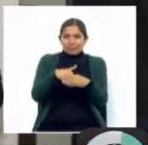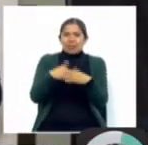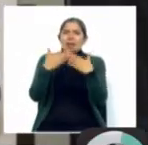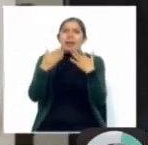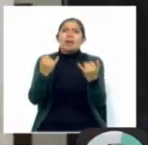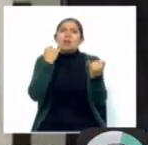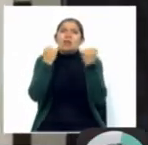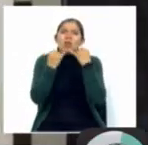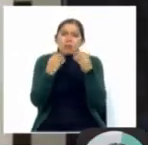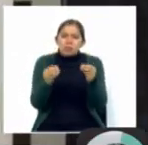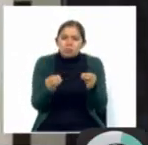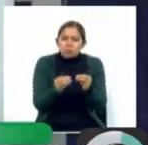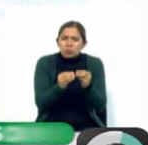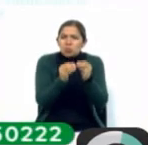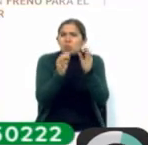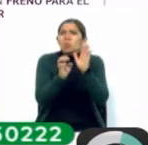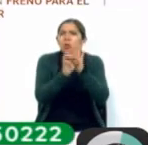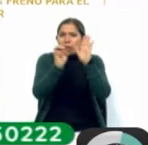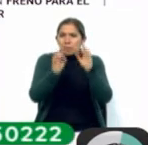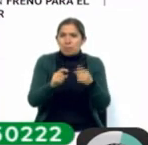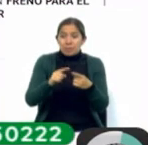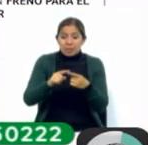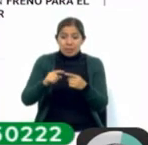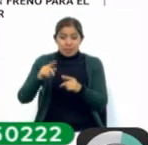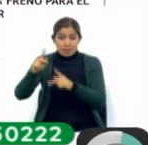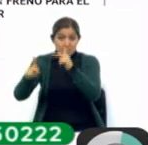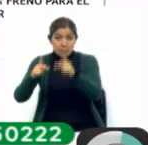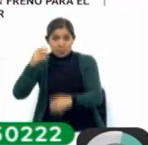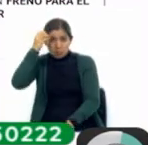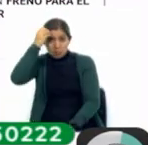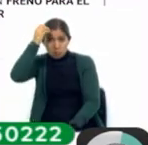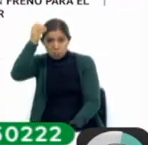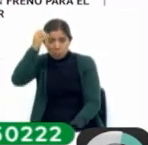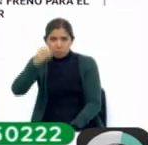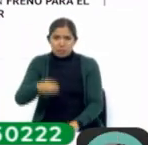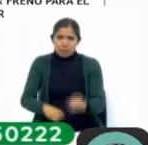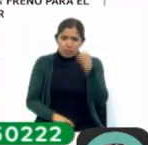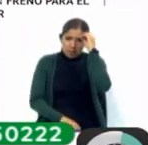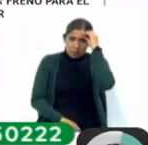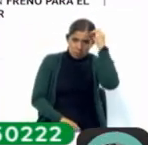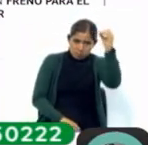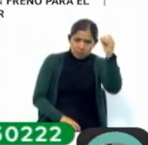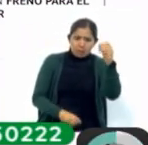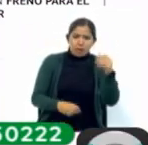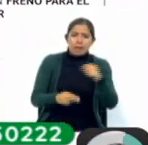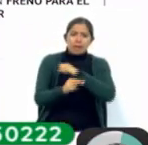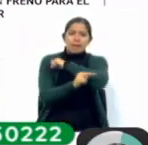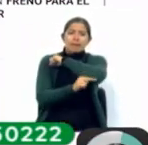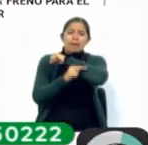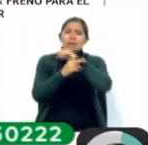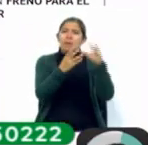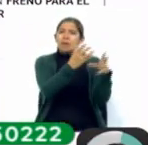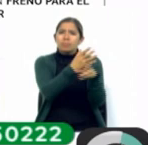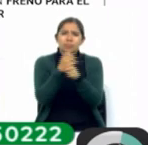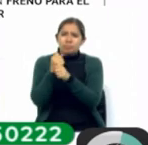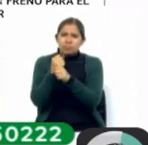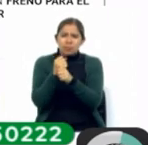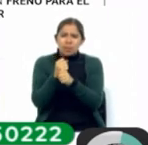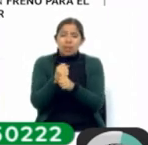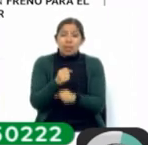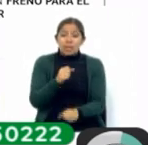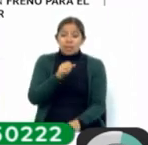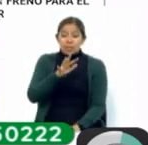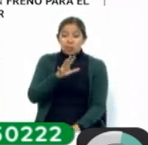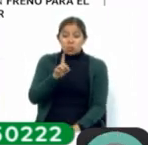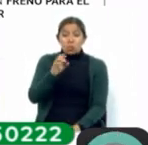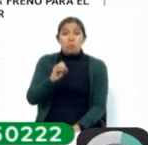datos cualitativos, por ejemplo, la opinión sobre la nacionalización de sectores estratégicos, donde el 51%